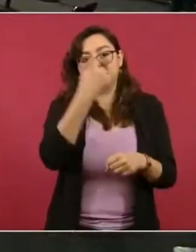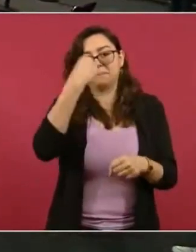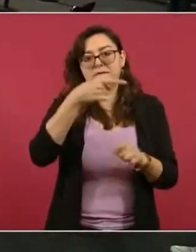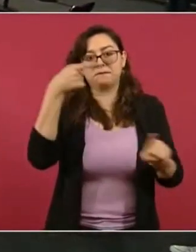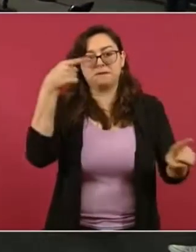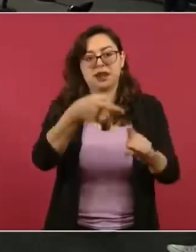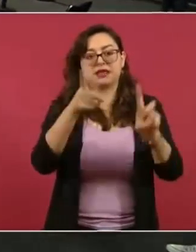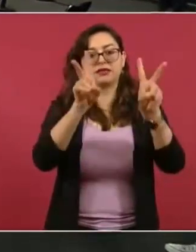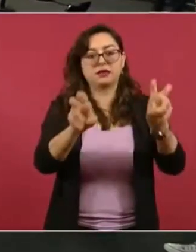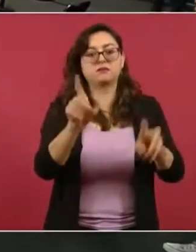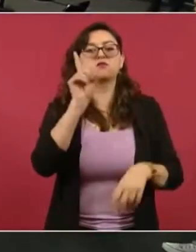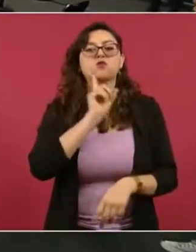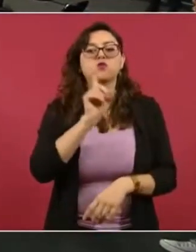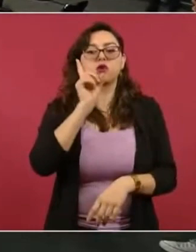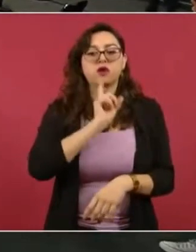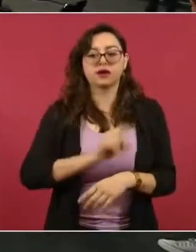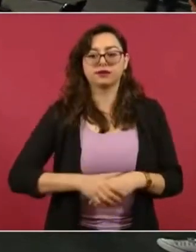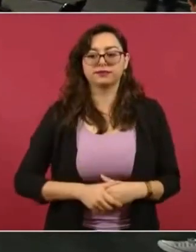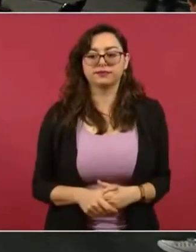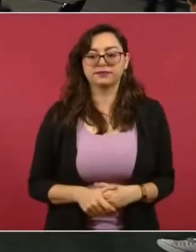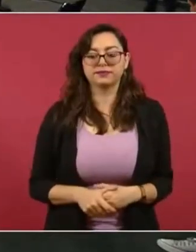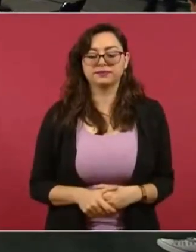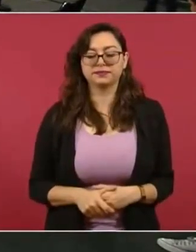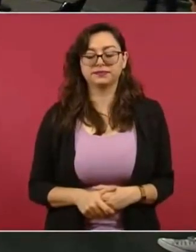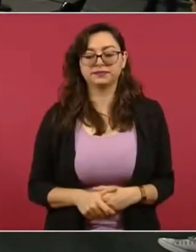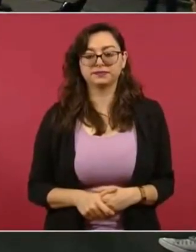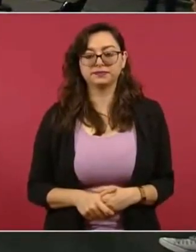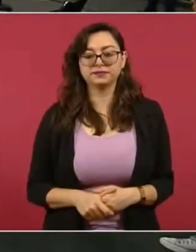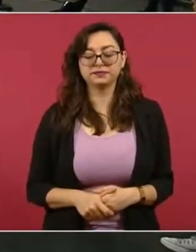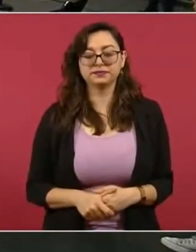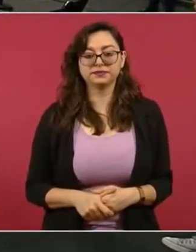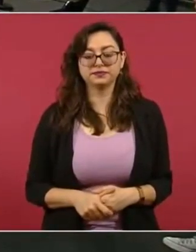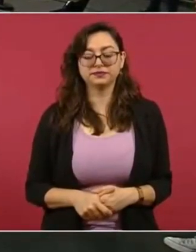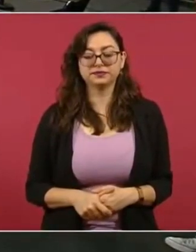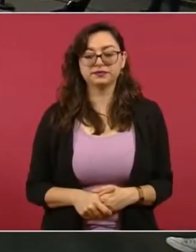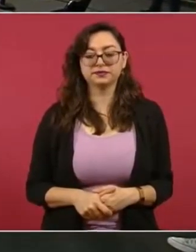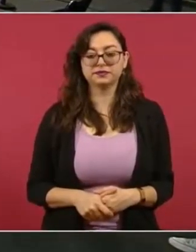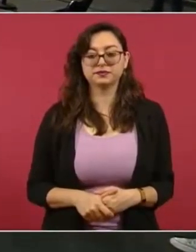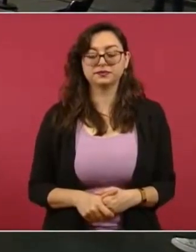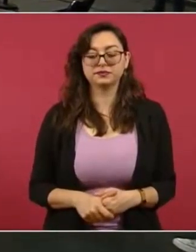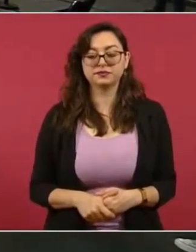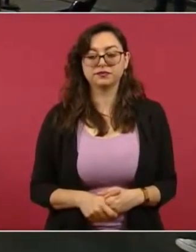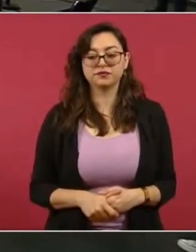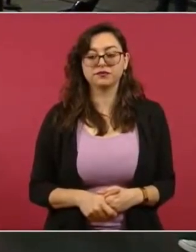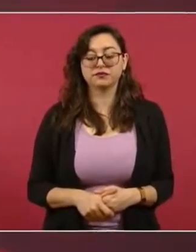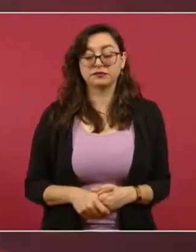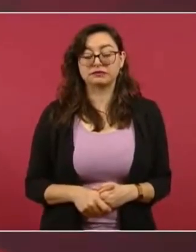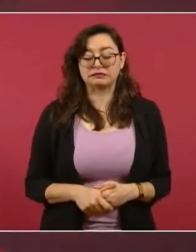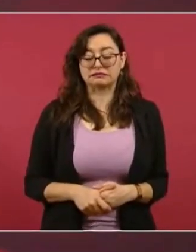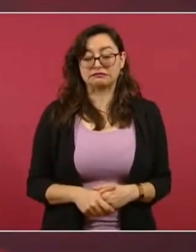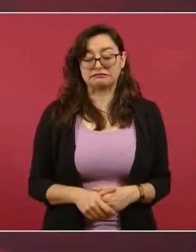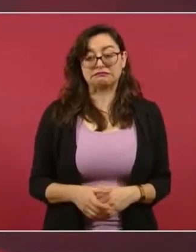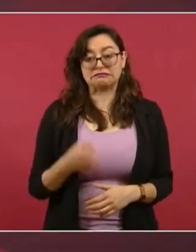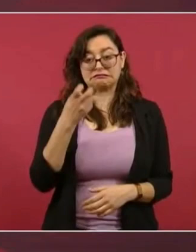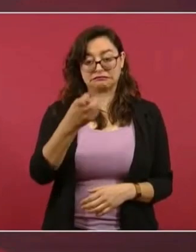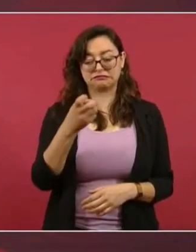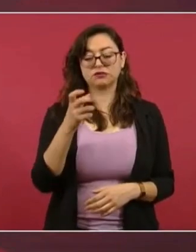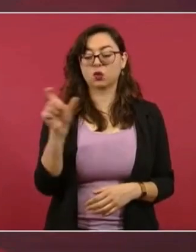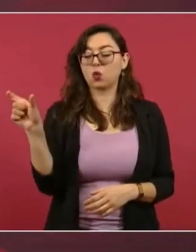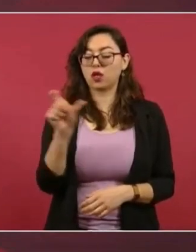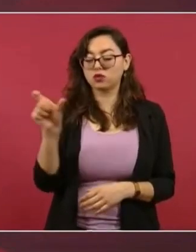Mira este el caso de la clasificación de